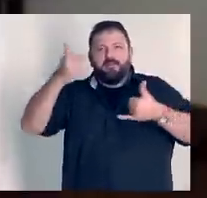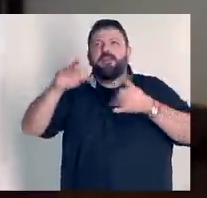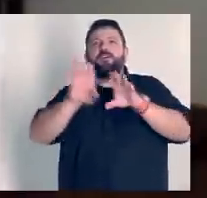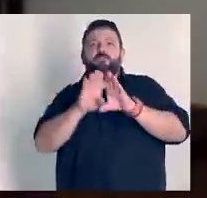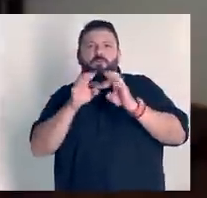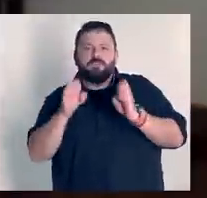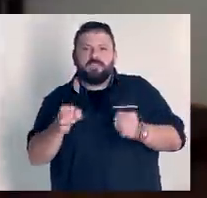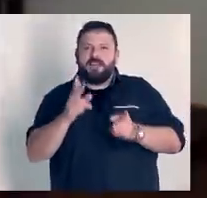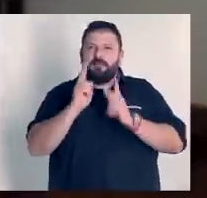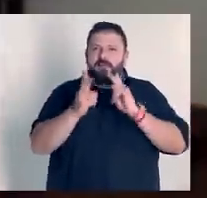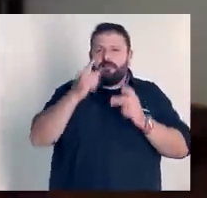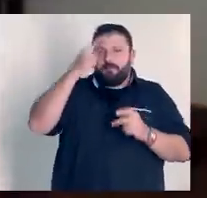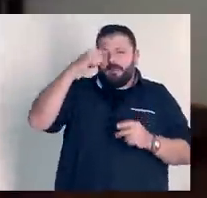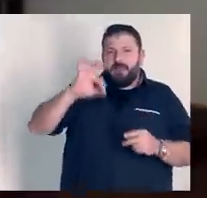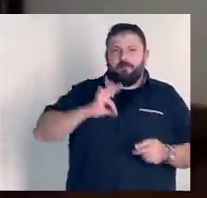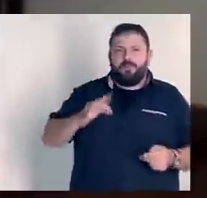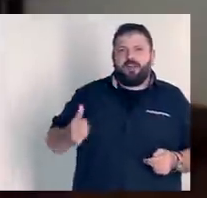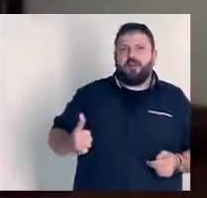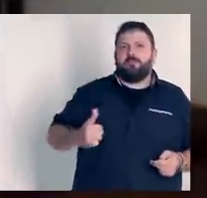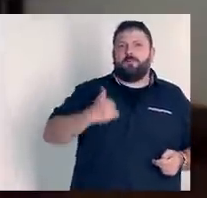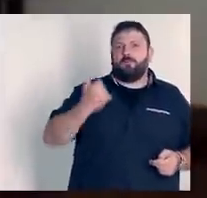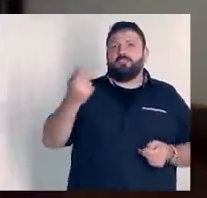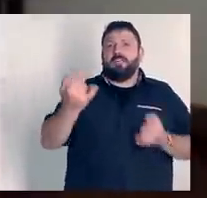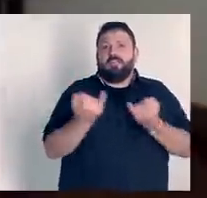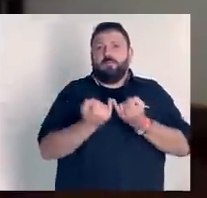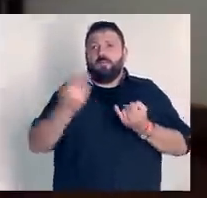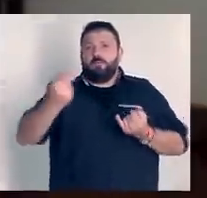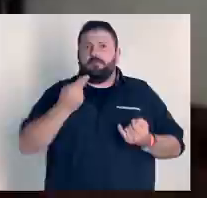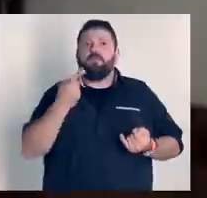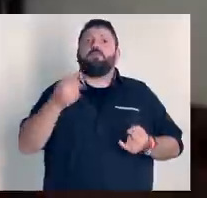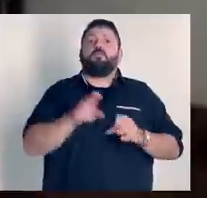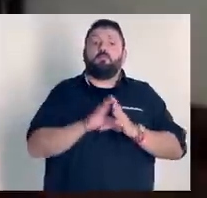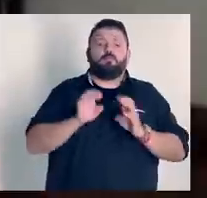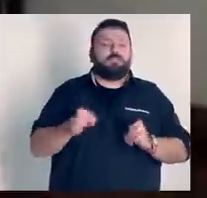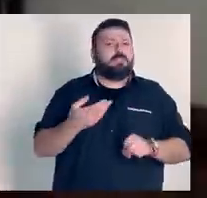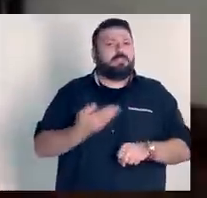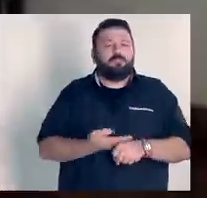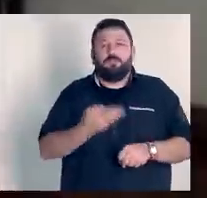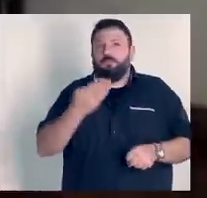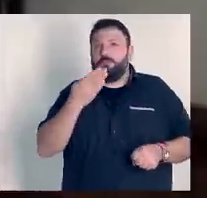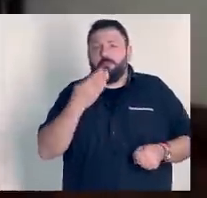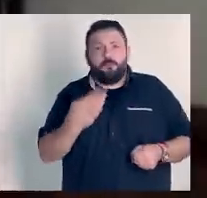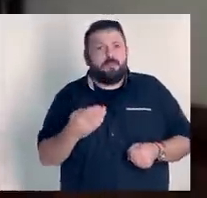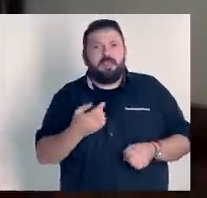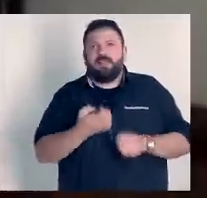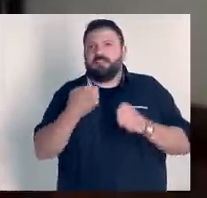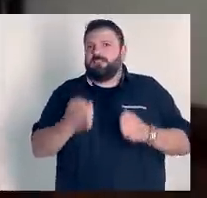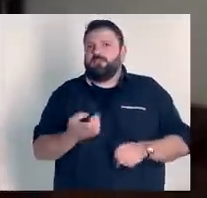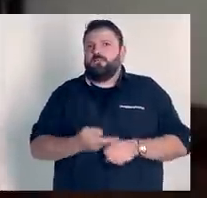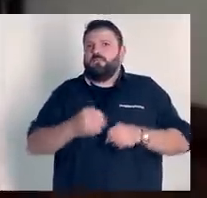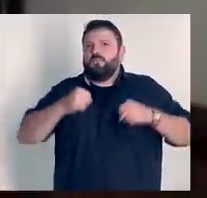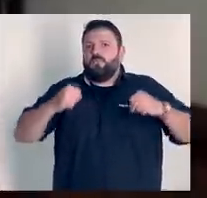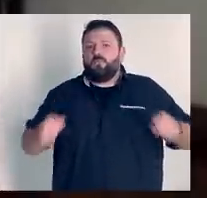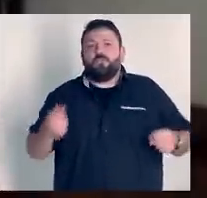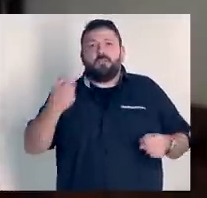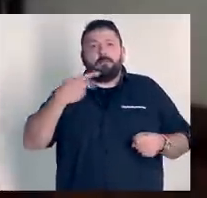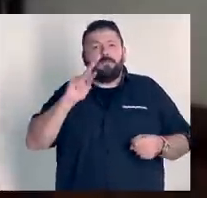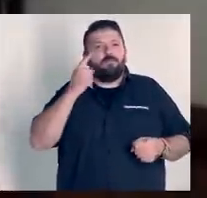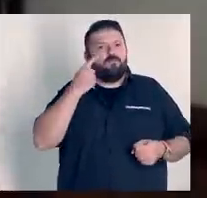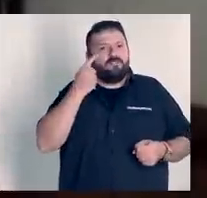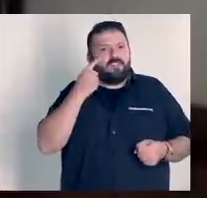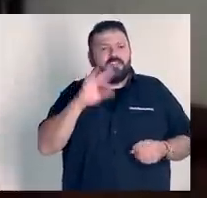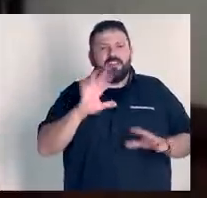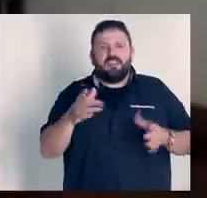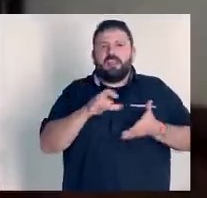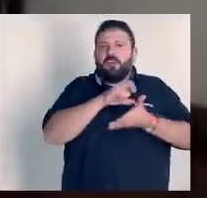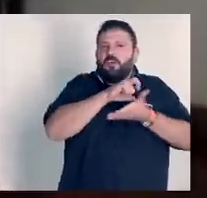y aprovechaba cuando me preguntaban cómo estaba, ya les decía, pues estoy bien gorda, pero fíjate que me acabo de comprar un café